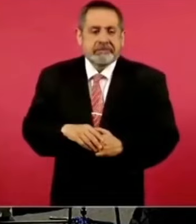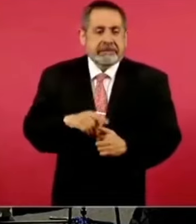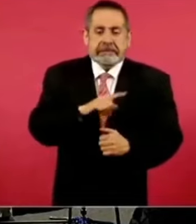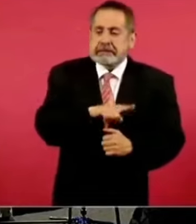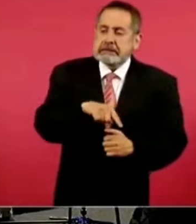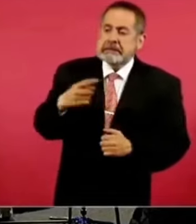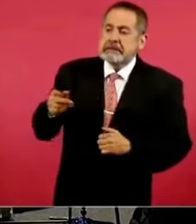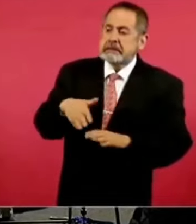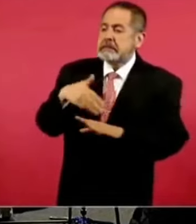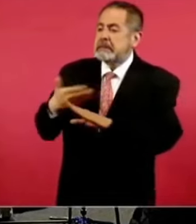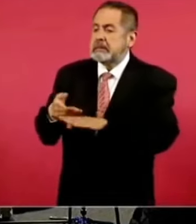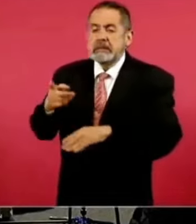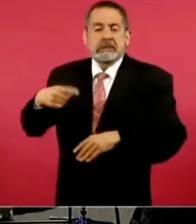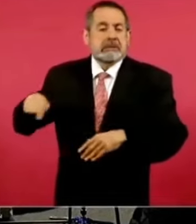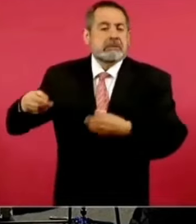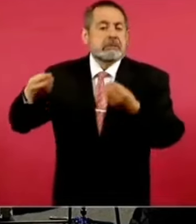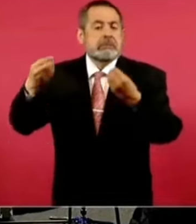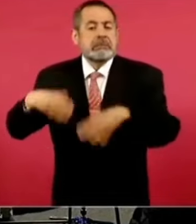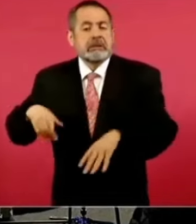a los derechos